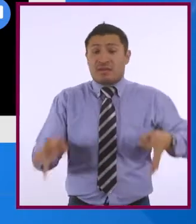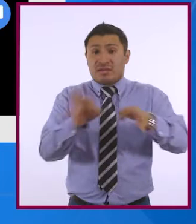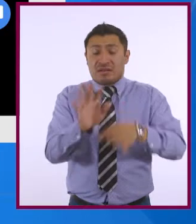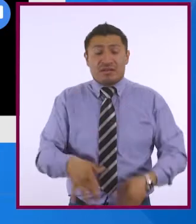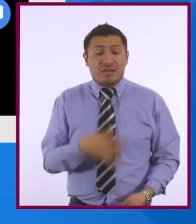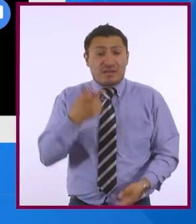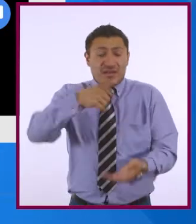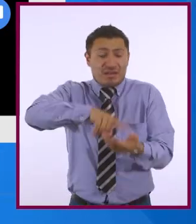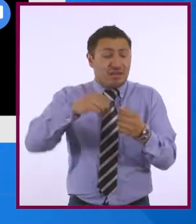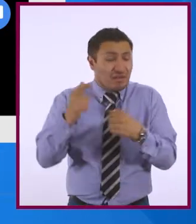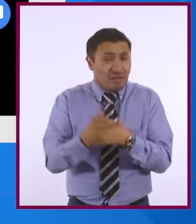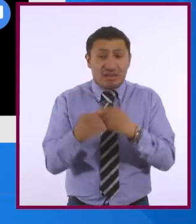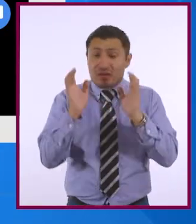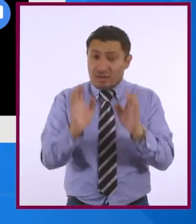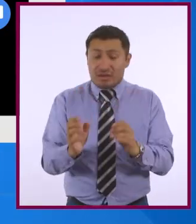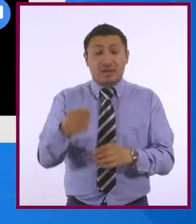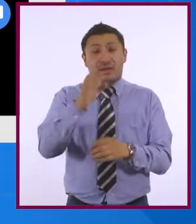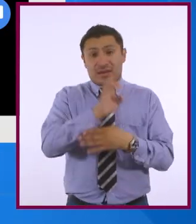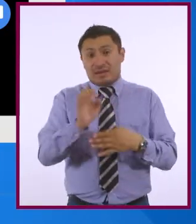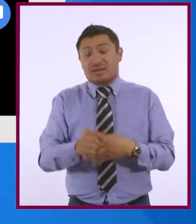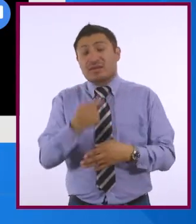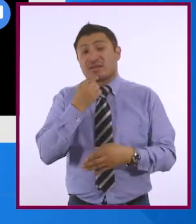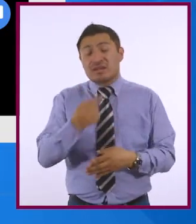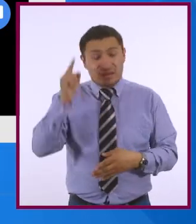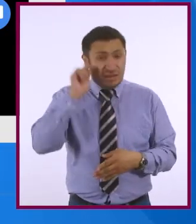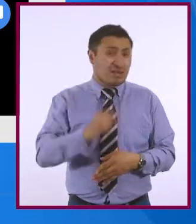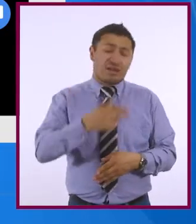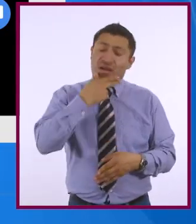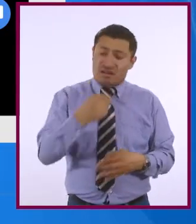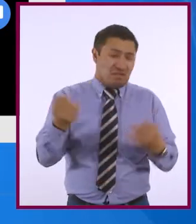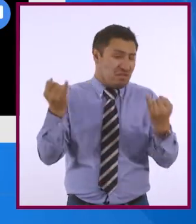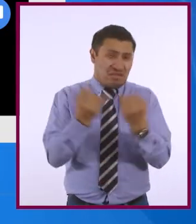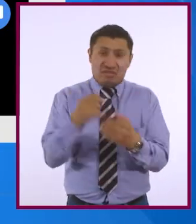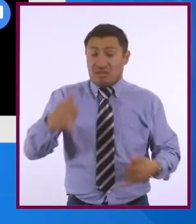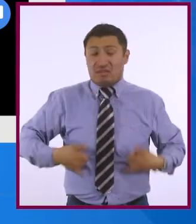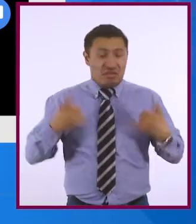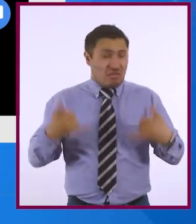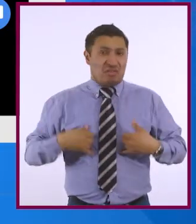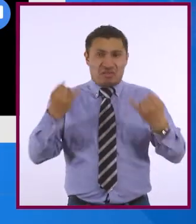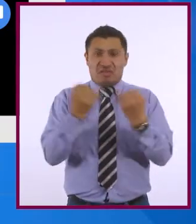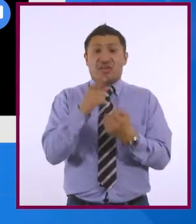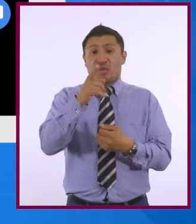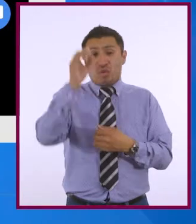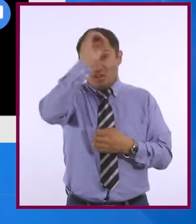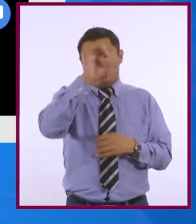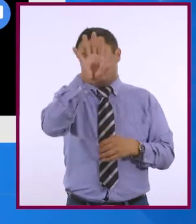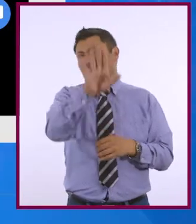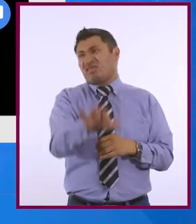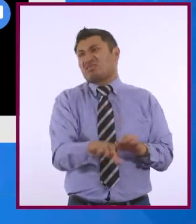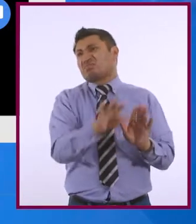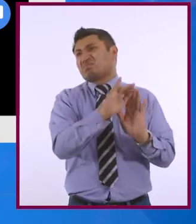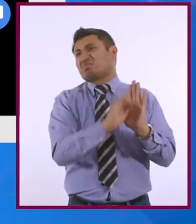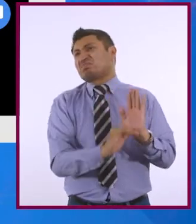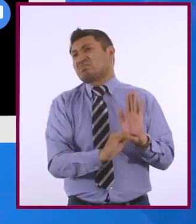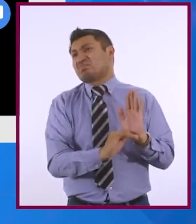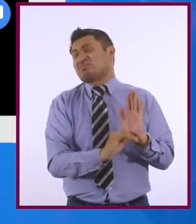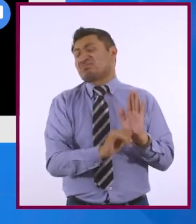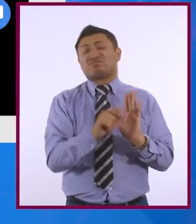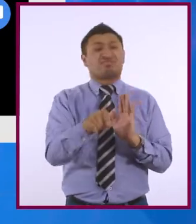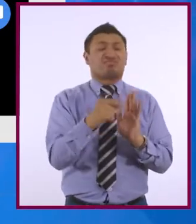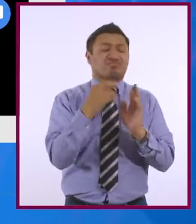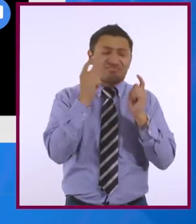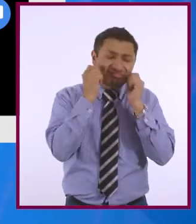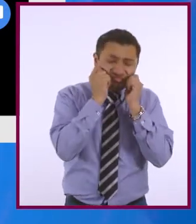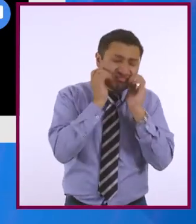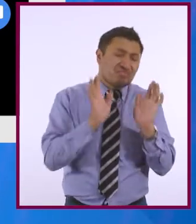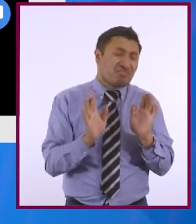algo, ¿no? Entonces, para niñas y niños, muchas veces, también adolescentes, es como, bueno, tu opinión es menor, ¿no? Porque todavía no eres adulta o